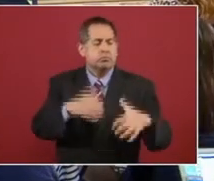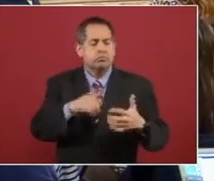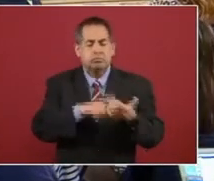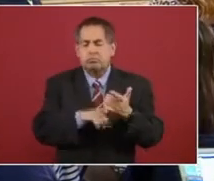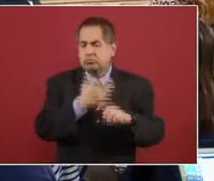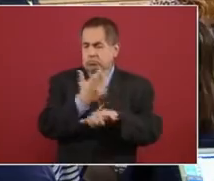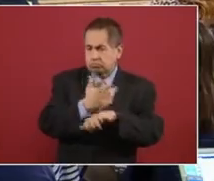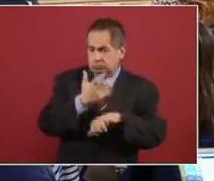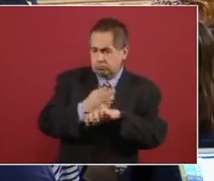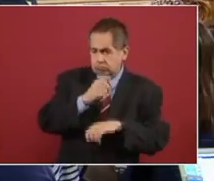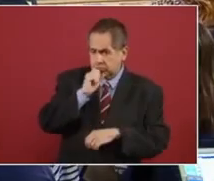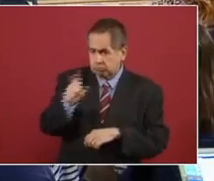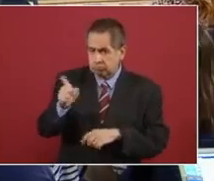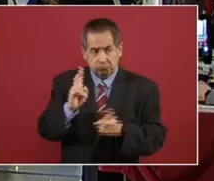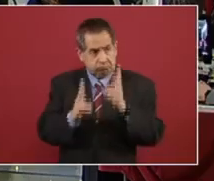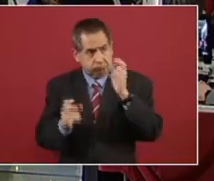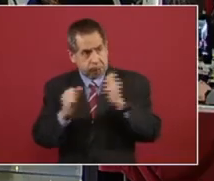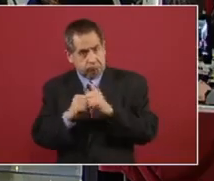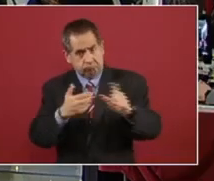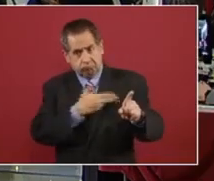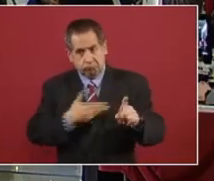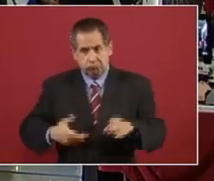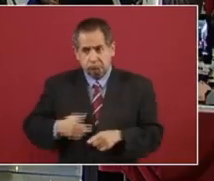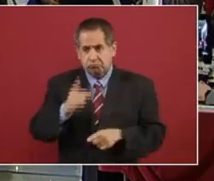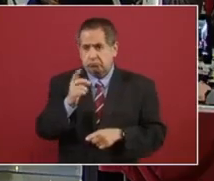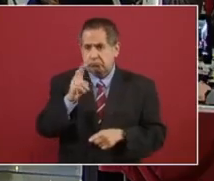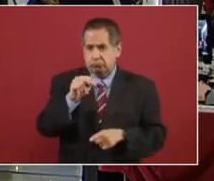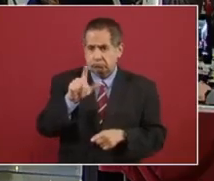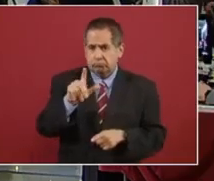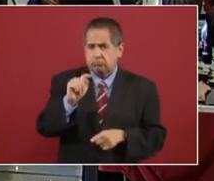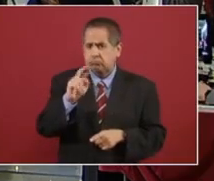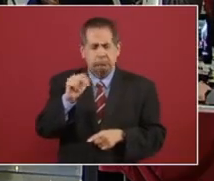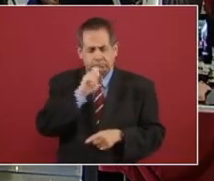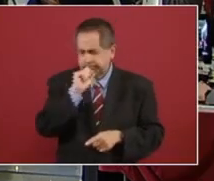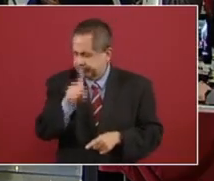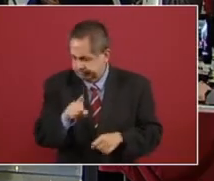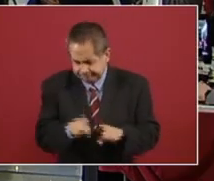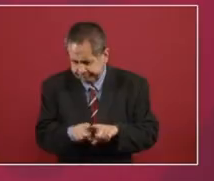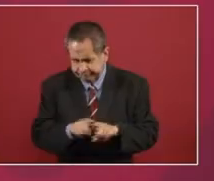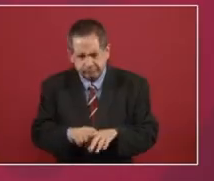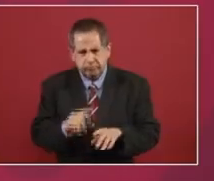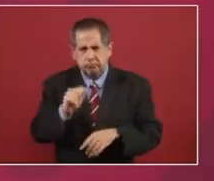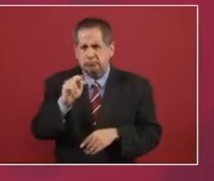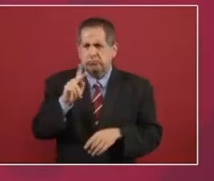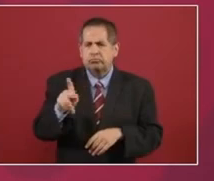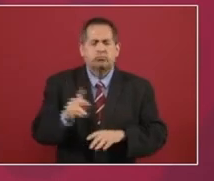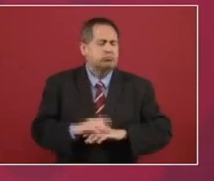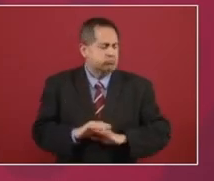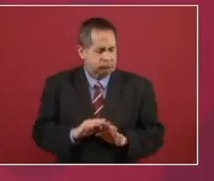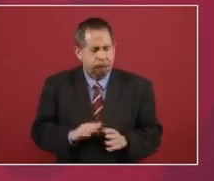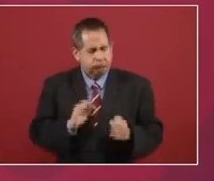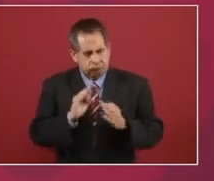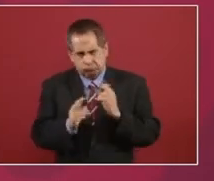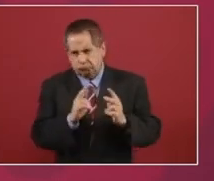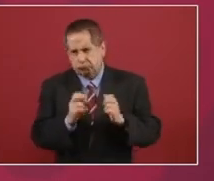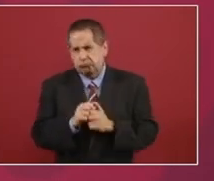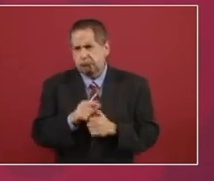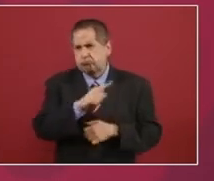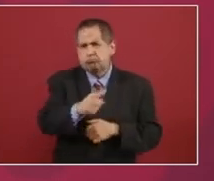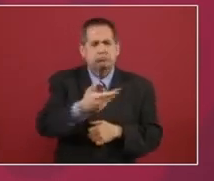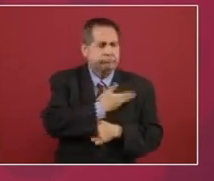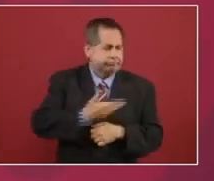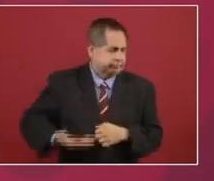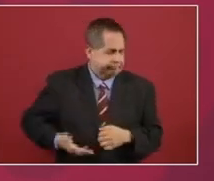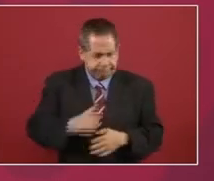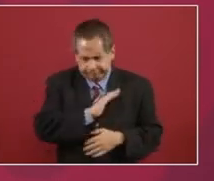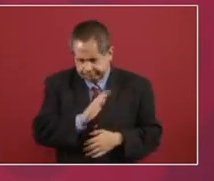empresa estadounidense, hablaría con el presidente Donald Trump. Sí, lo mismo, con el presidente Donald Trump, con el presidente